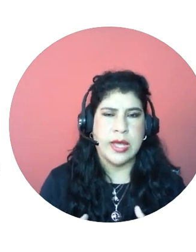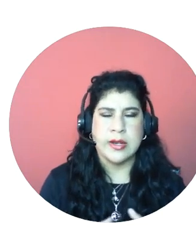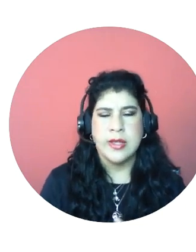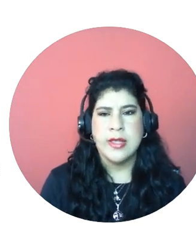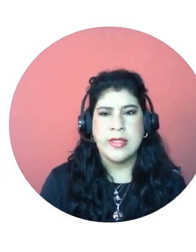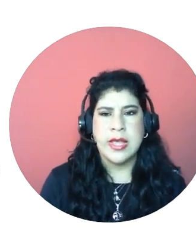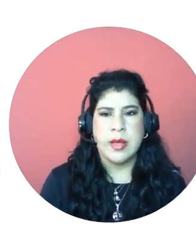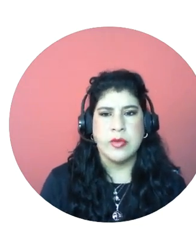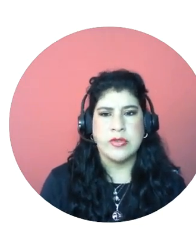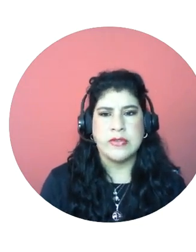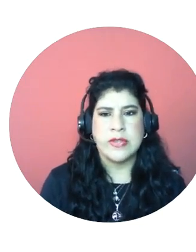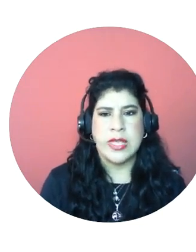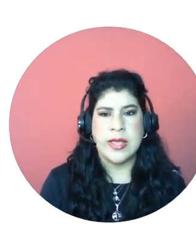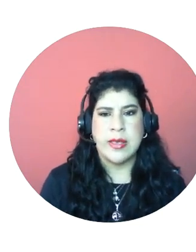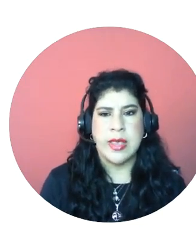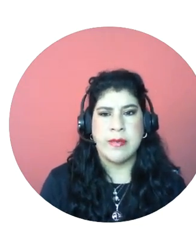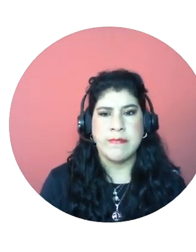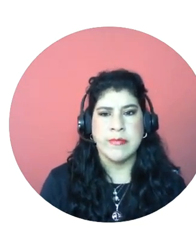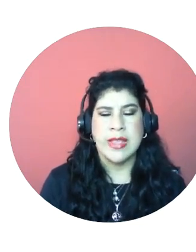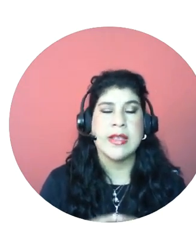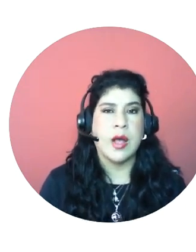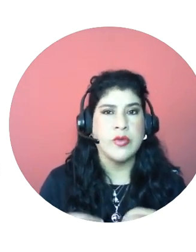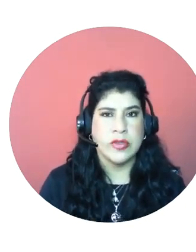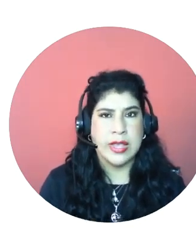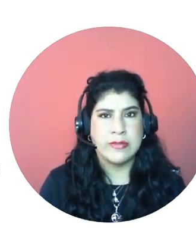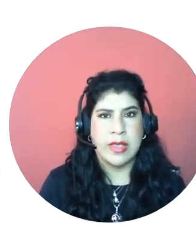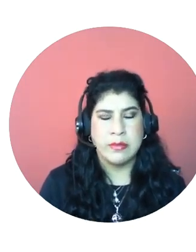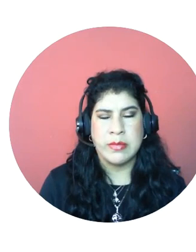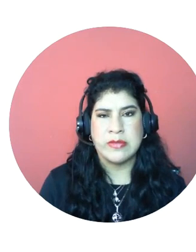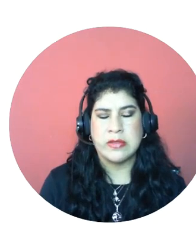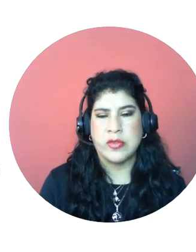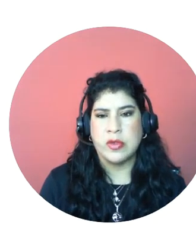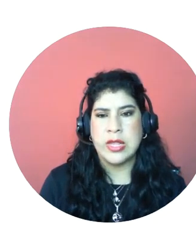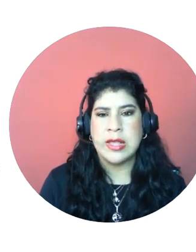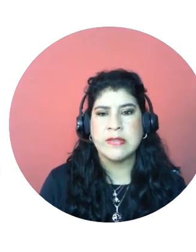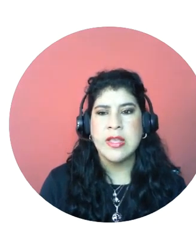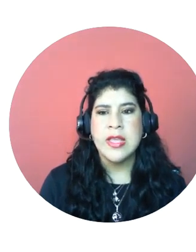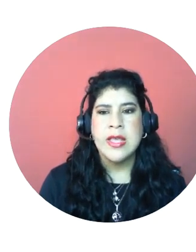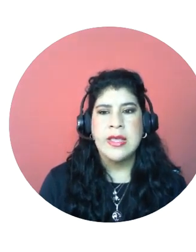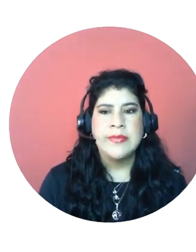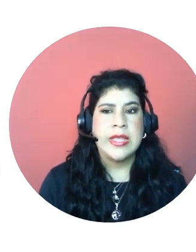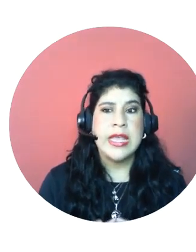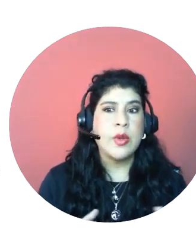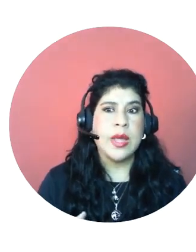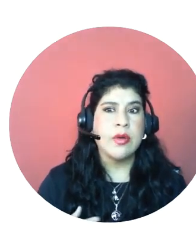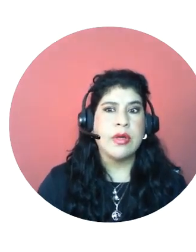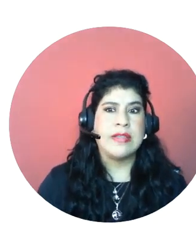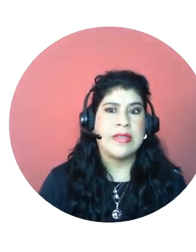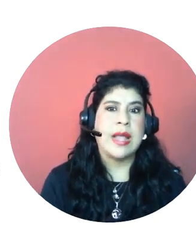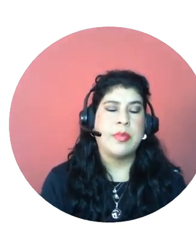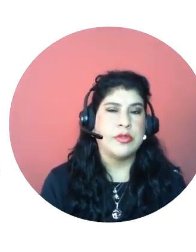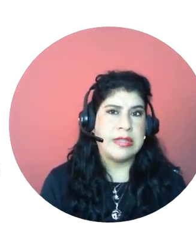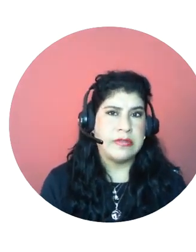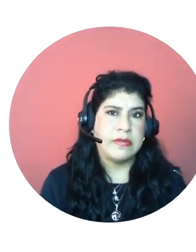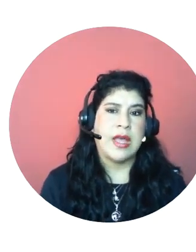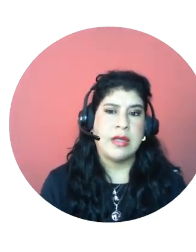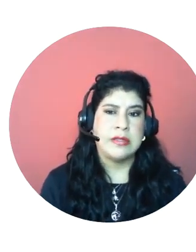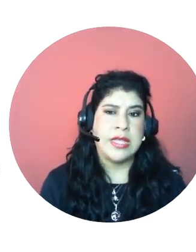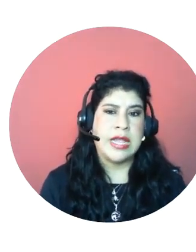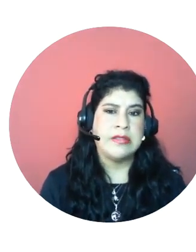y Buscar digamos este e causas que sean bastante sólidas y luego está la